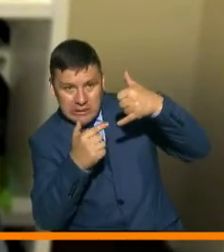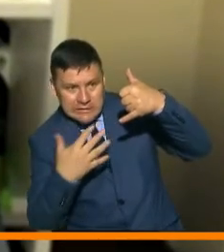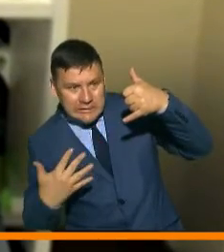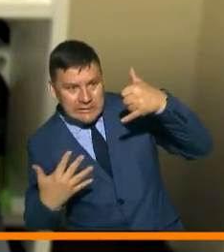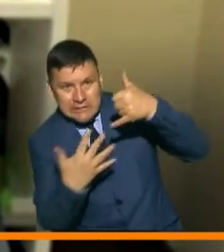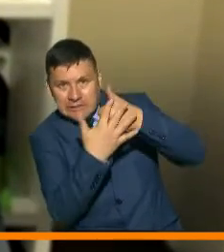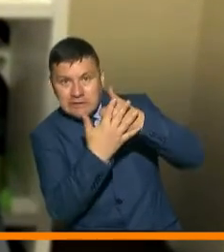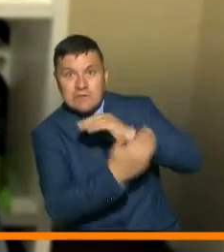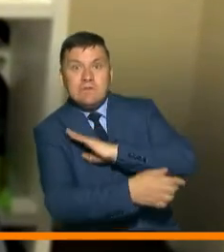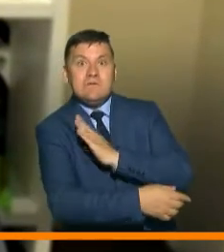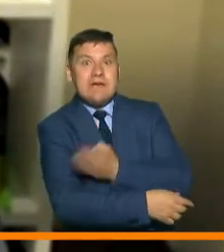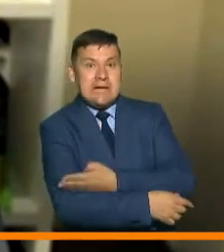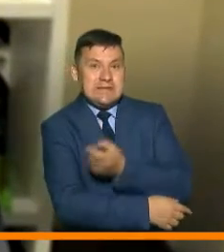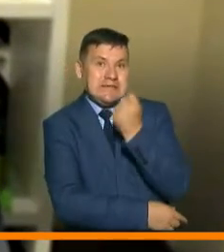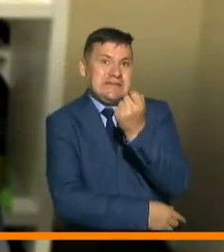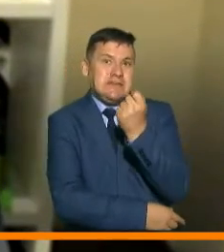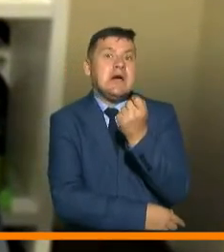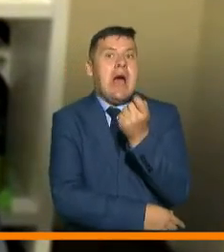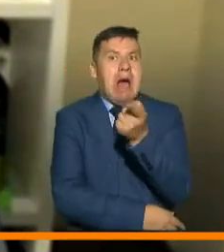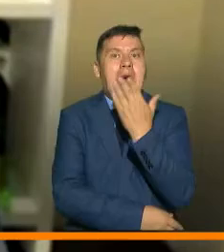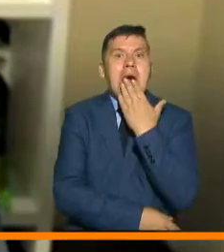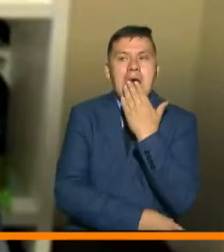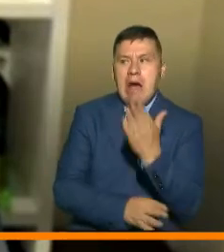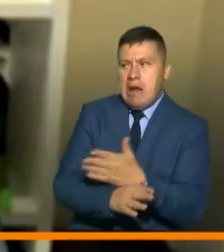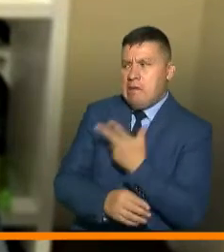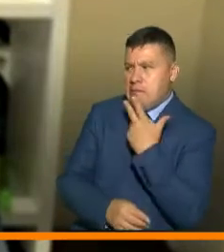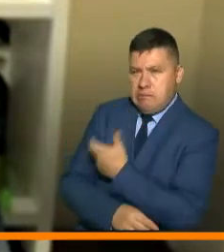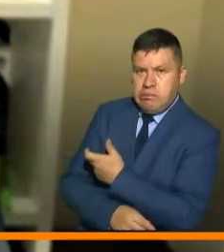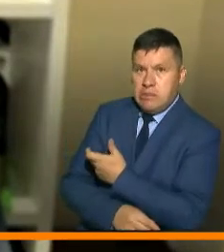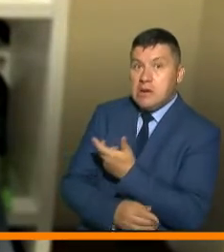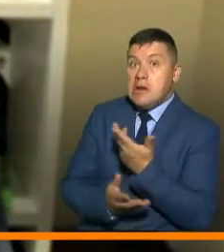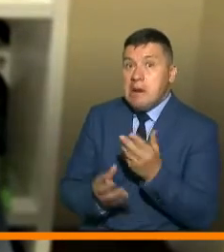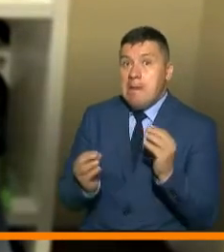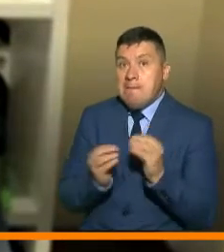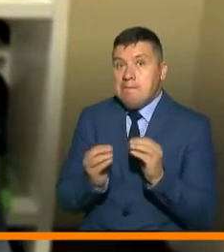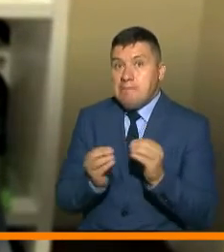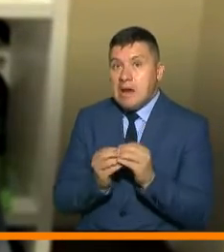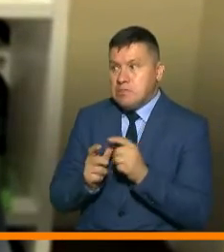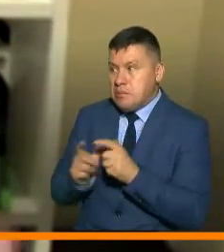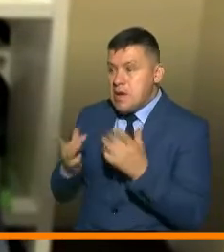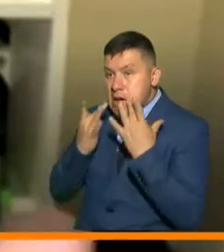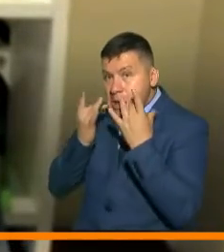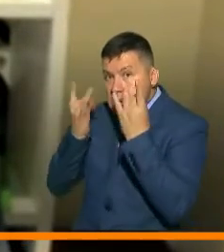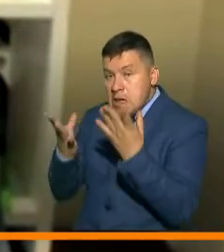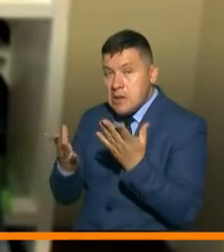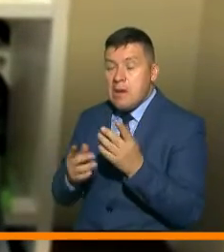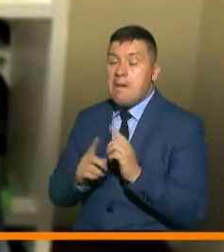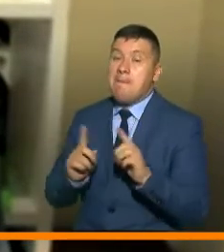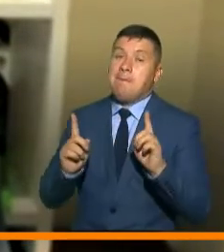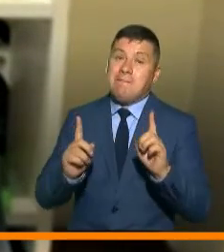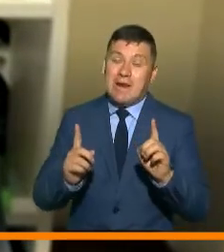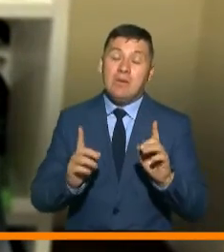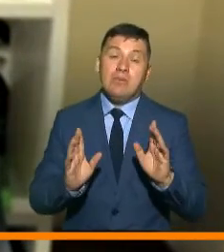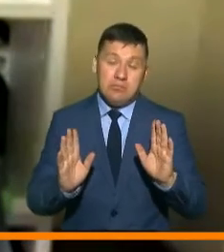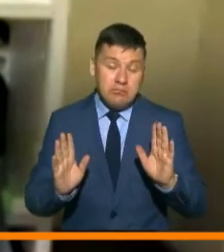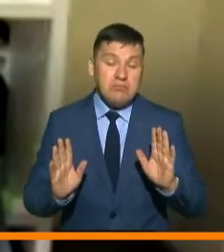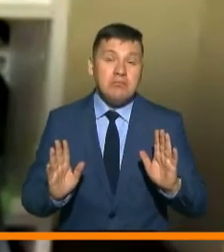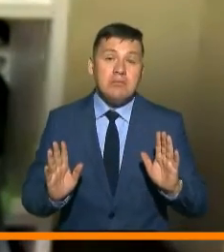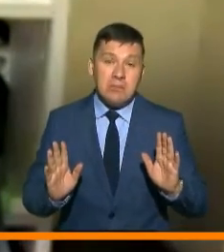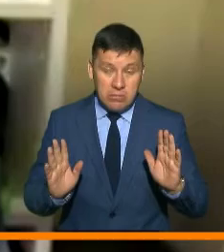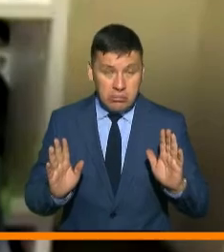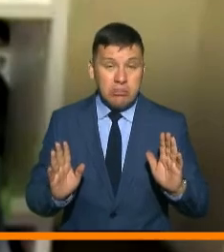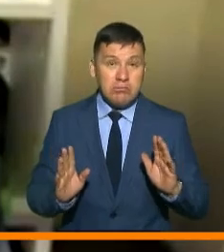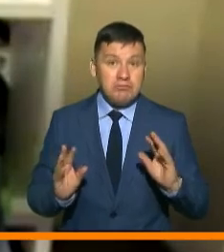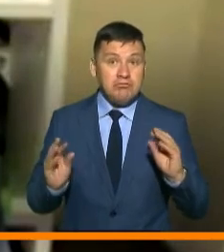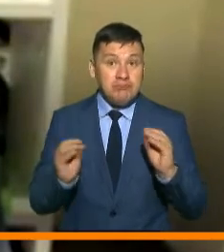contagio más fuerte no sabemos todavía se puede producir más casos graves graves pero pero